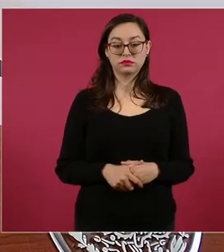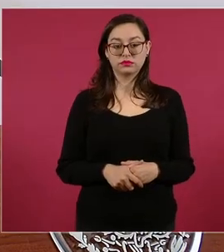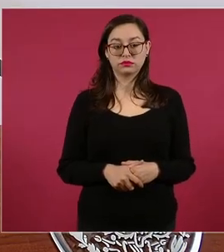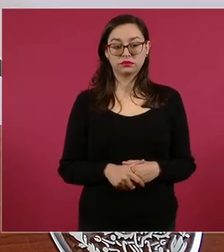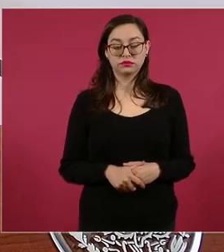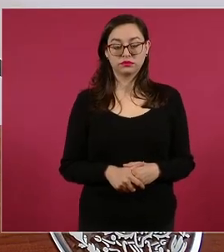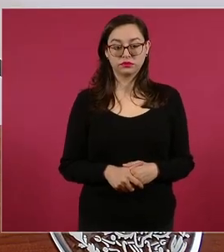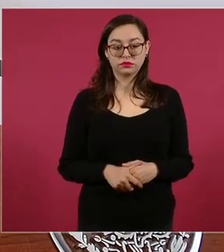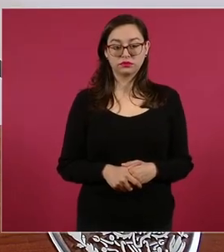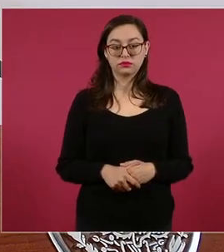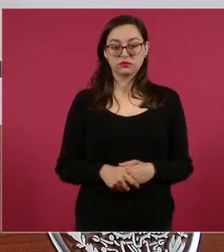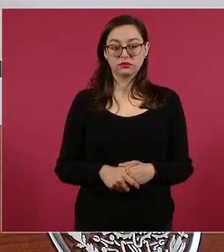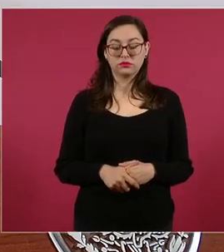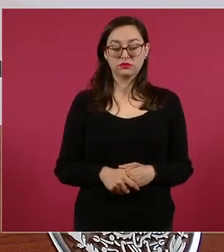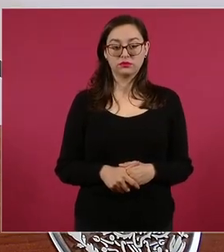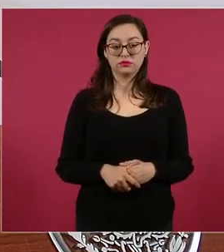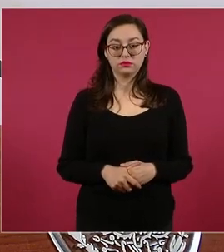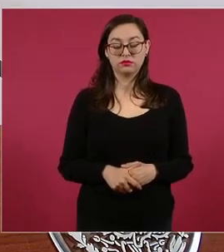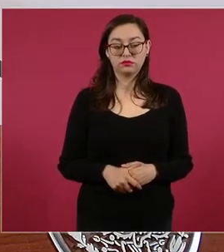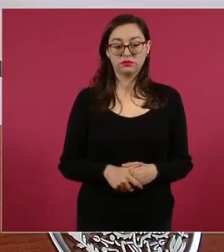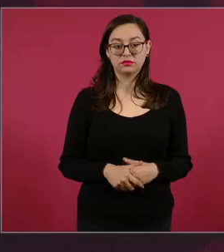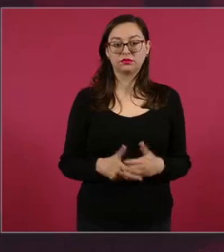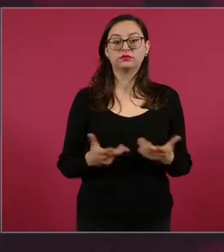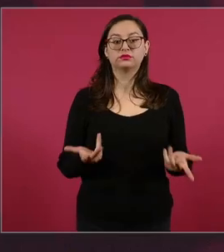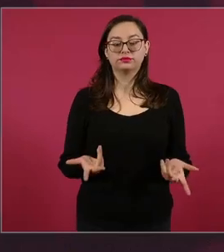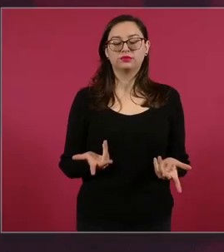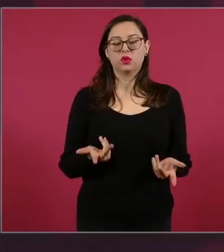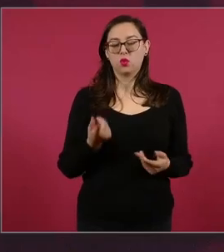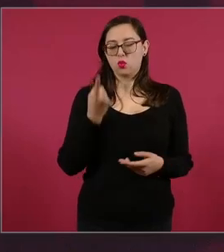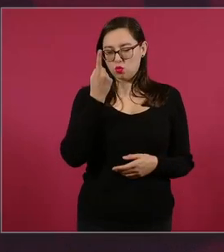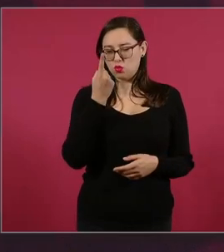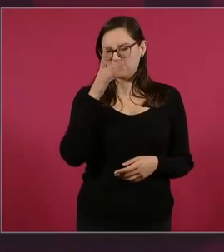nos encontramos un colector de un kilómetro.